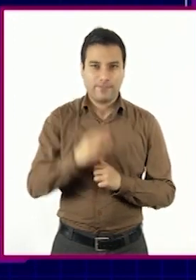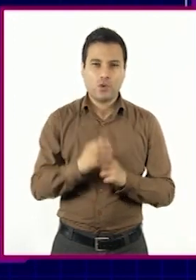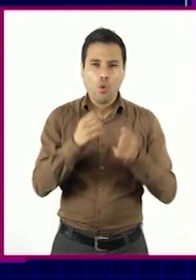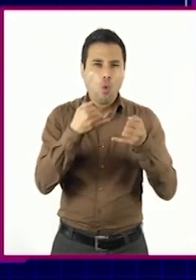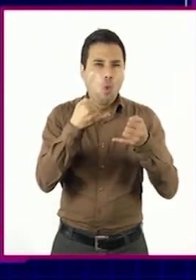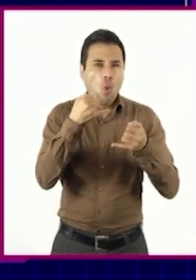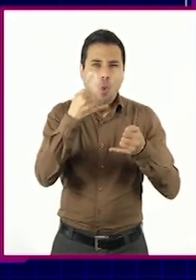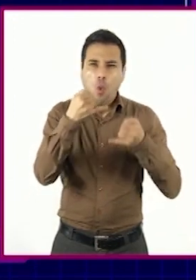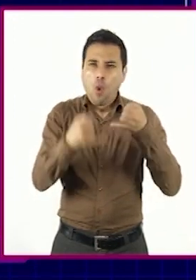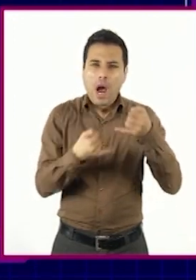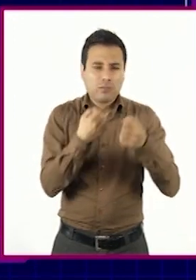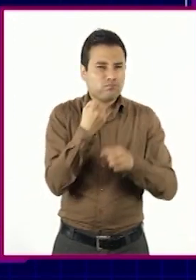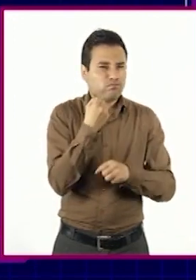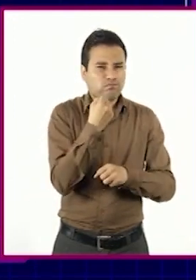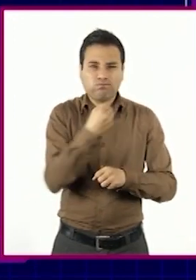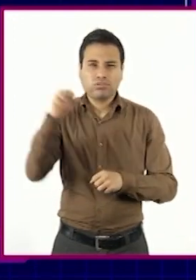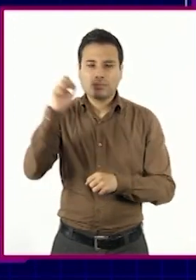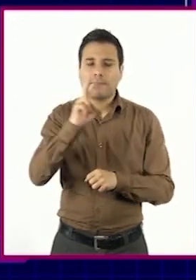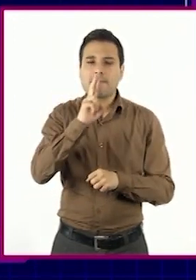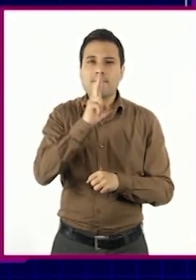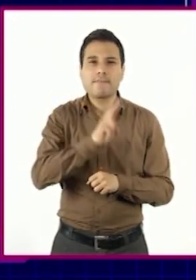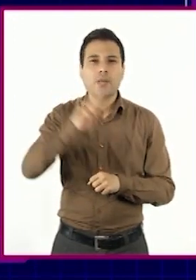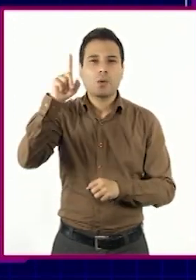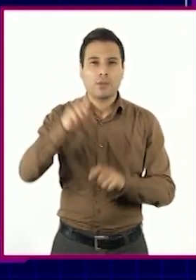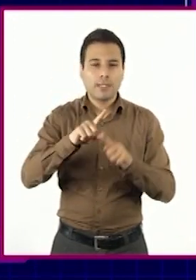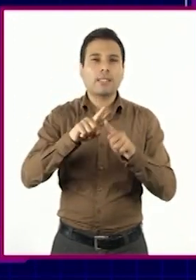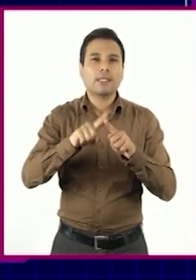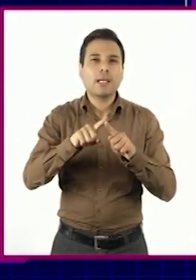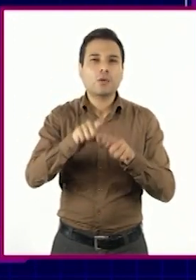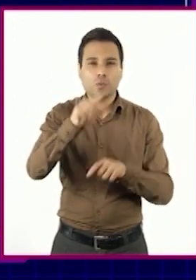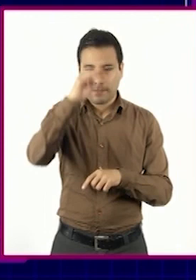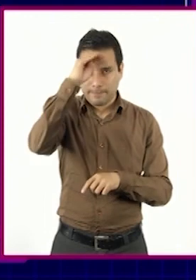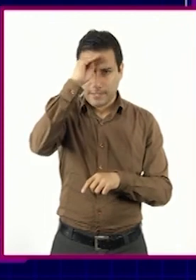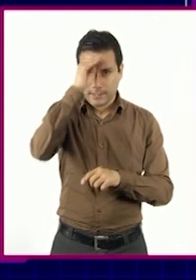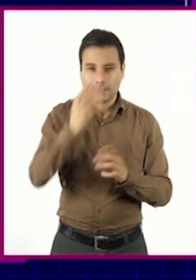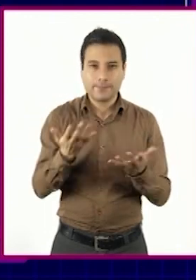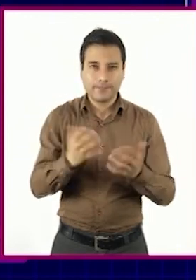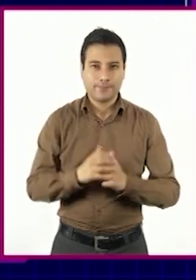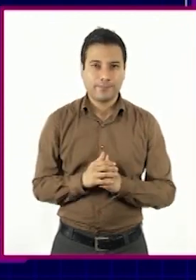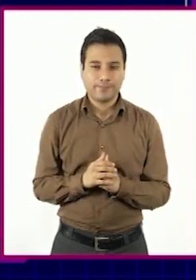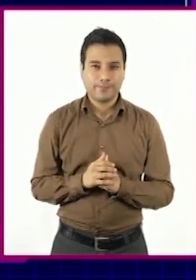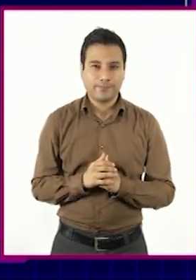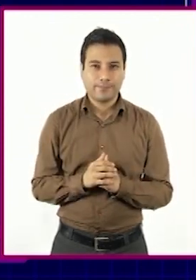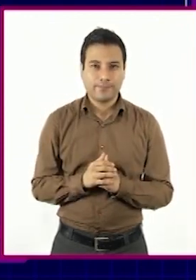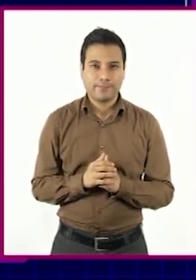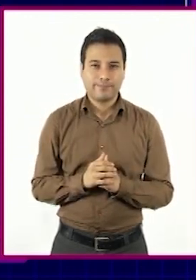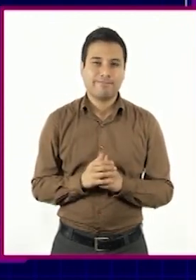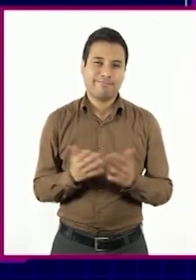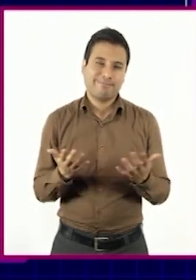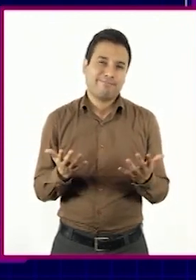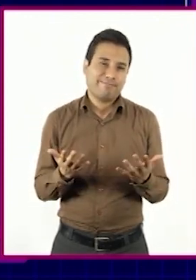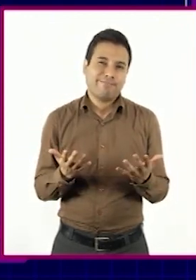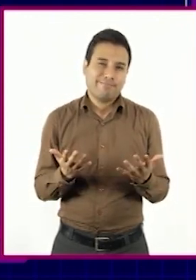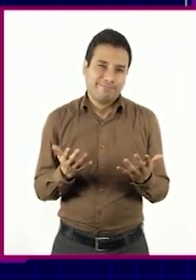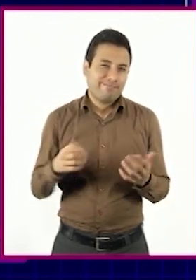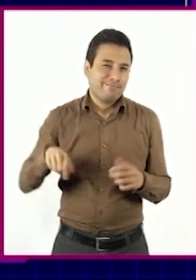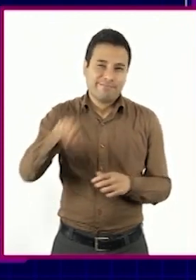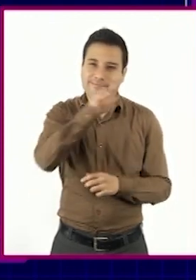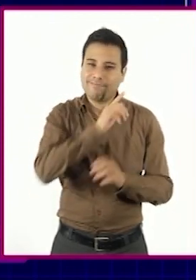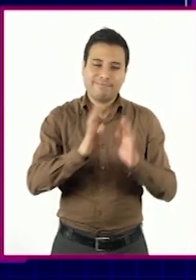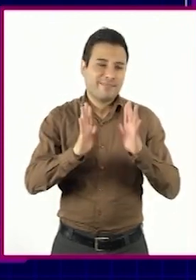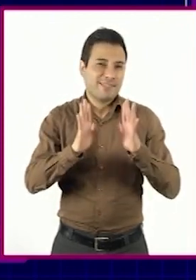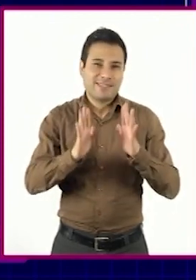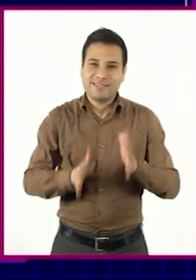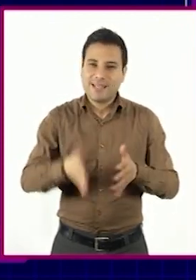consideran es el mejor? Alumnas y alumnos, sé que estarán de acuerdo con nosotros. La gráfica